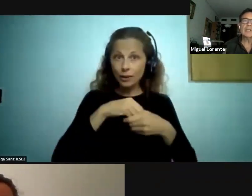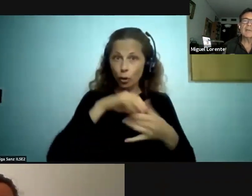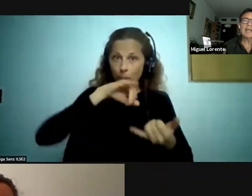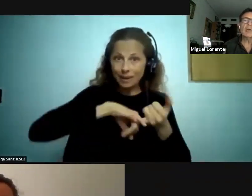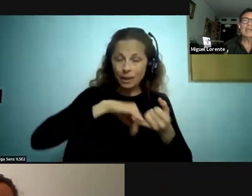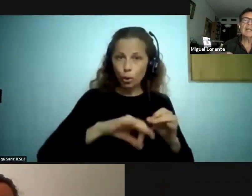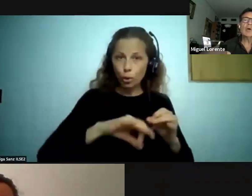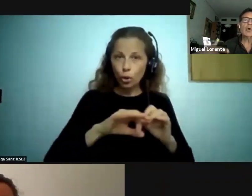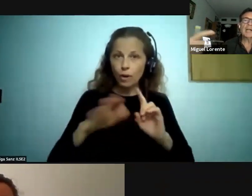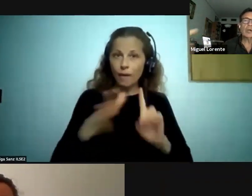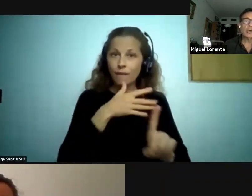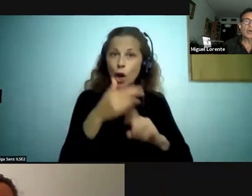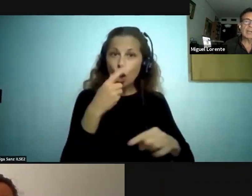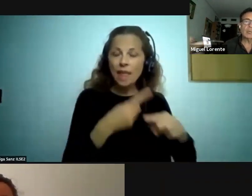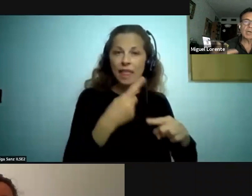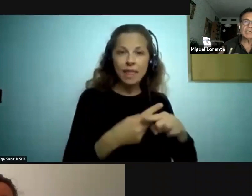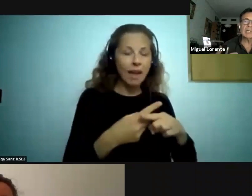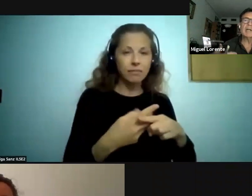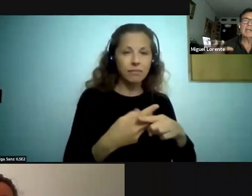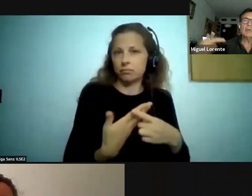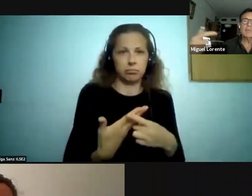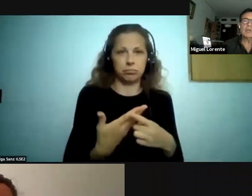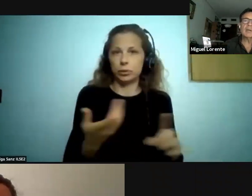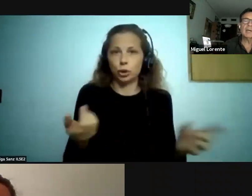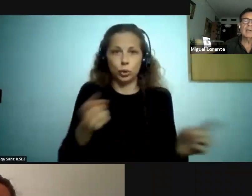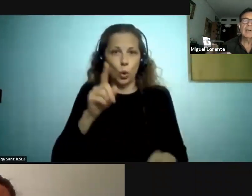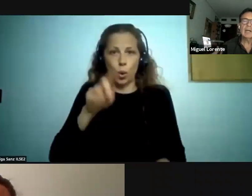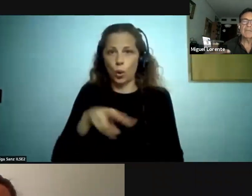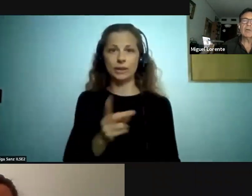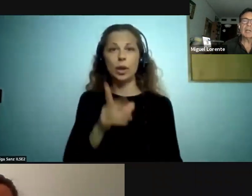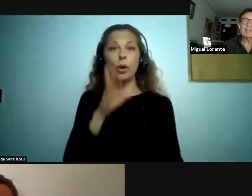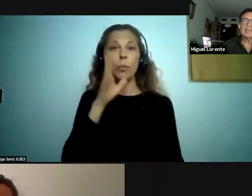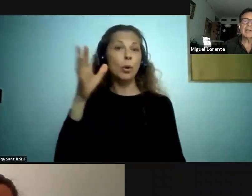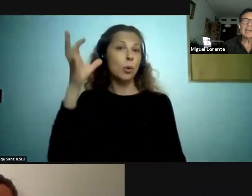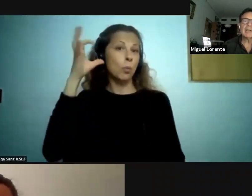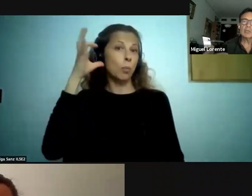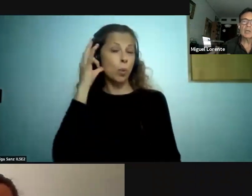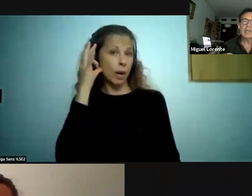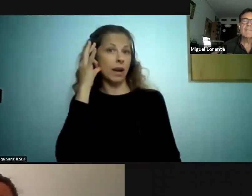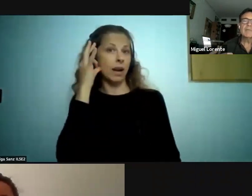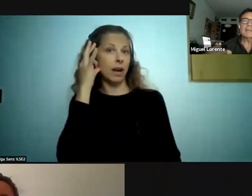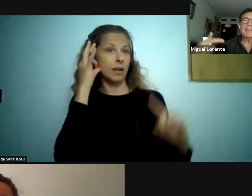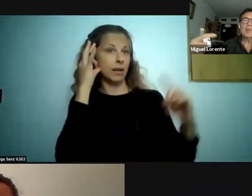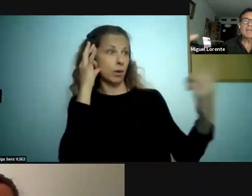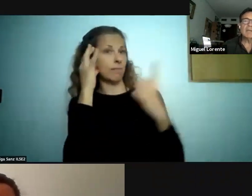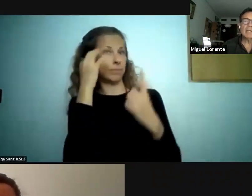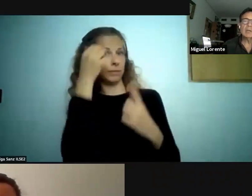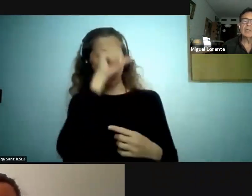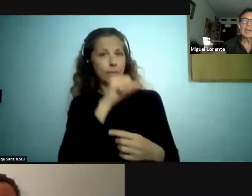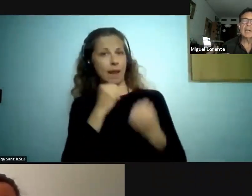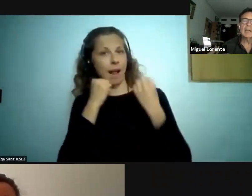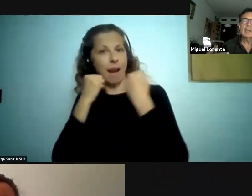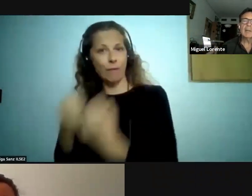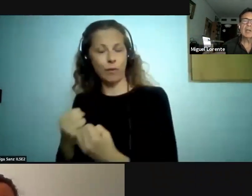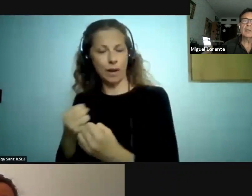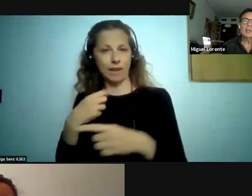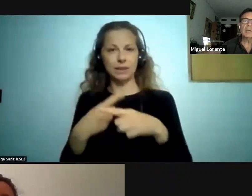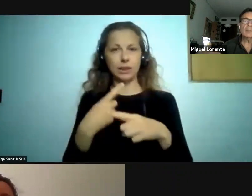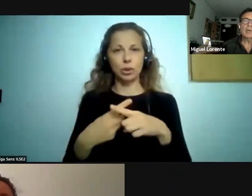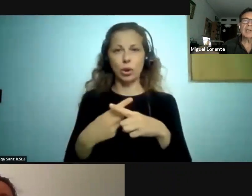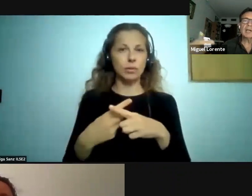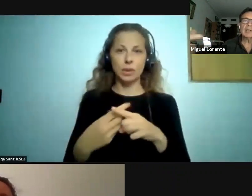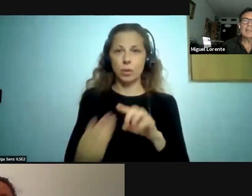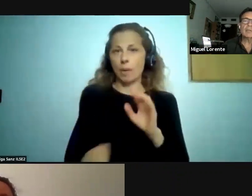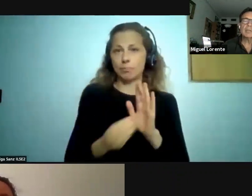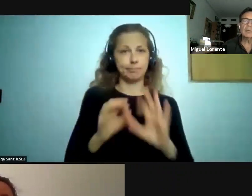demostrar porque se consideraba que no atentaba contra el honor de la mujer si el marido la forzaba a tener relaciones sexuales. También era muy difícil condenar